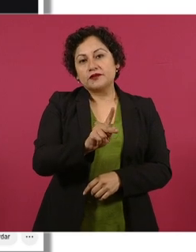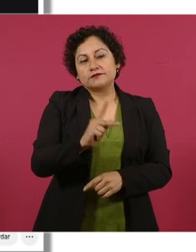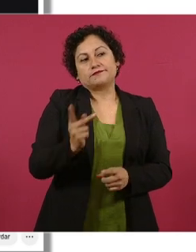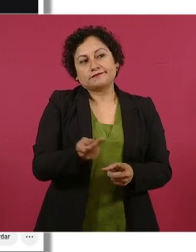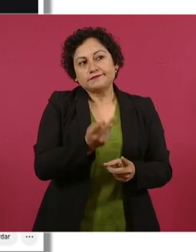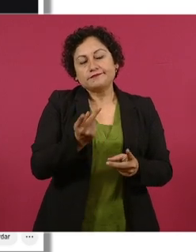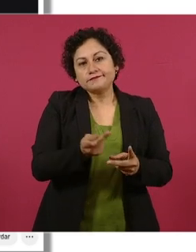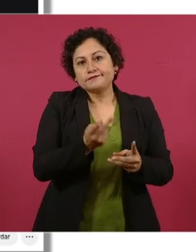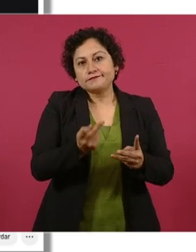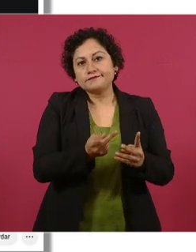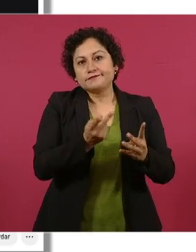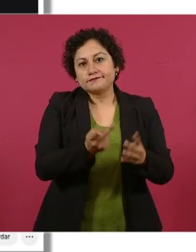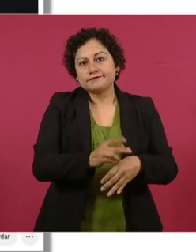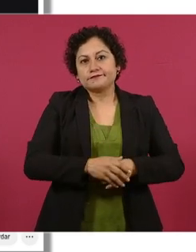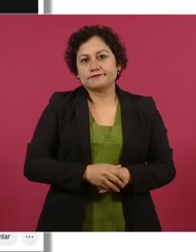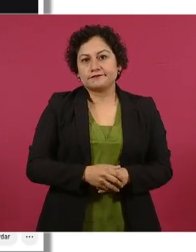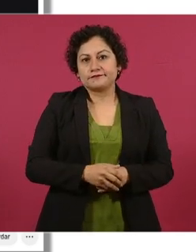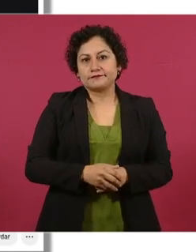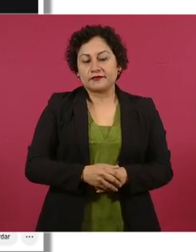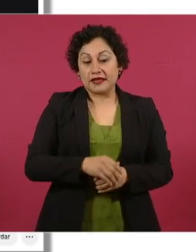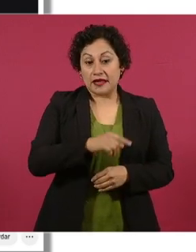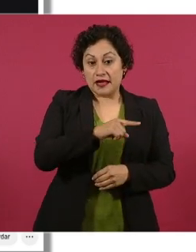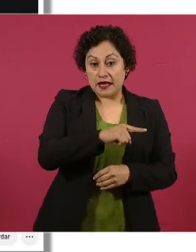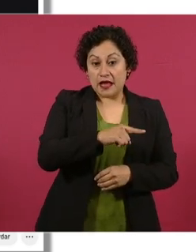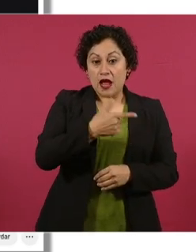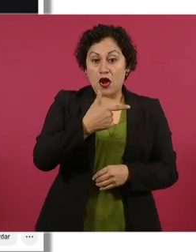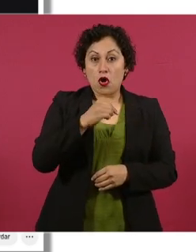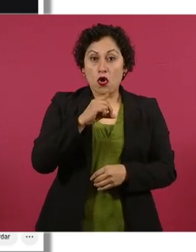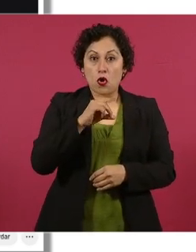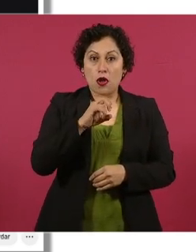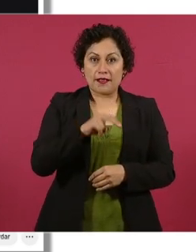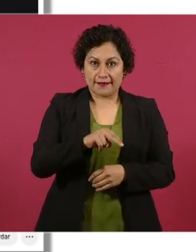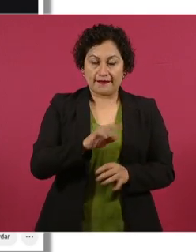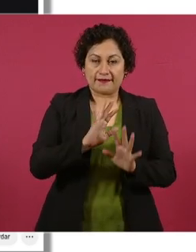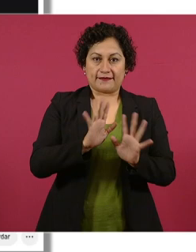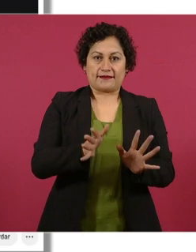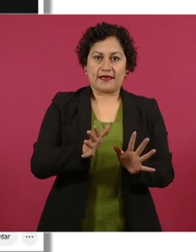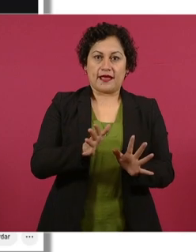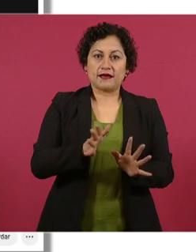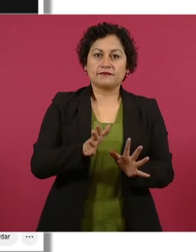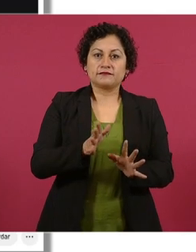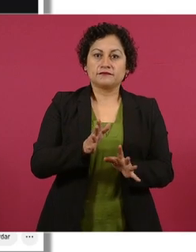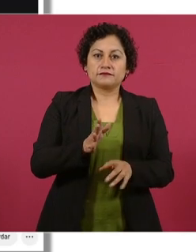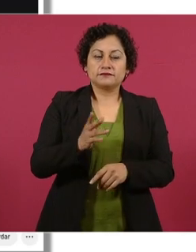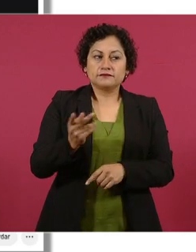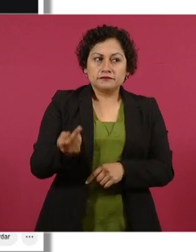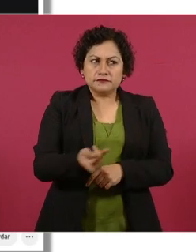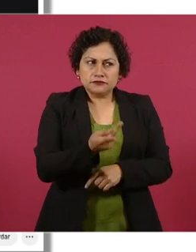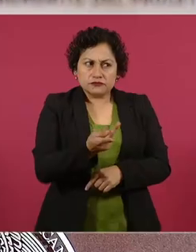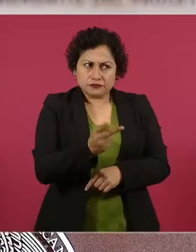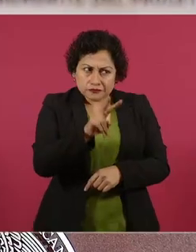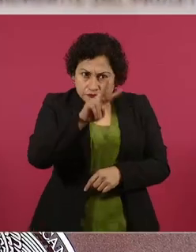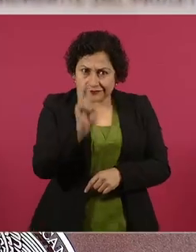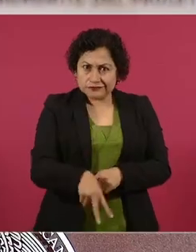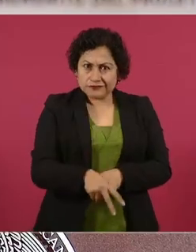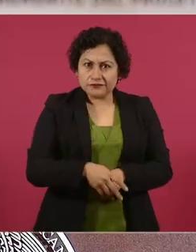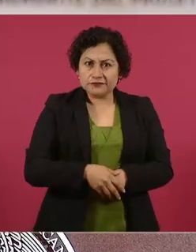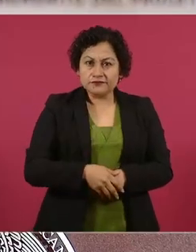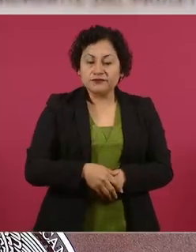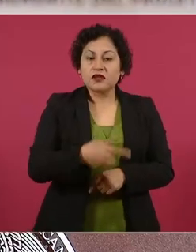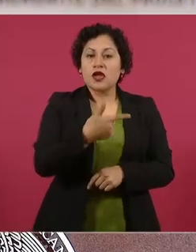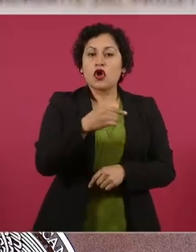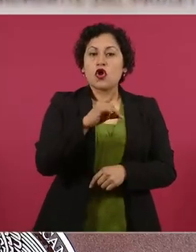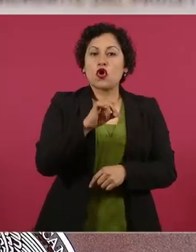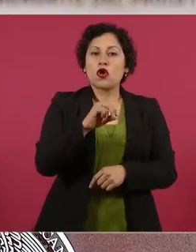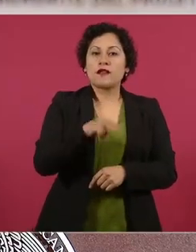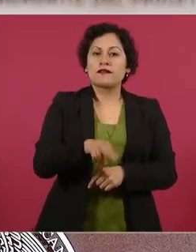bueno, Tim Golden, ¿qué pasó? ¿Esto realmente sucedió? Tim Golden